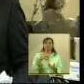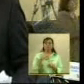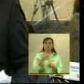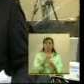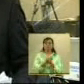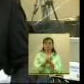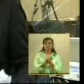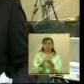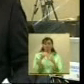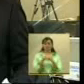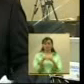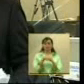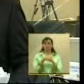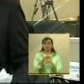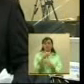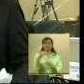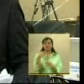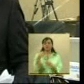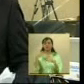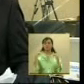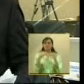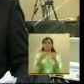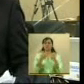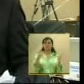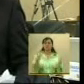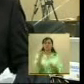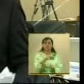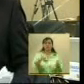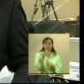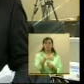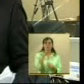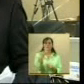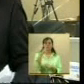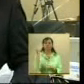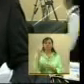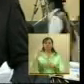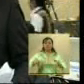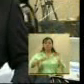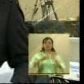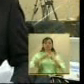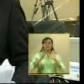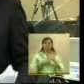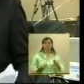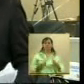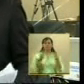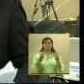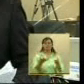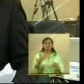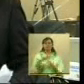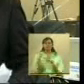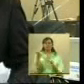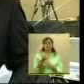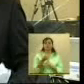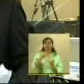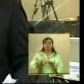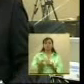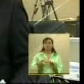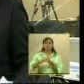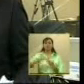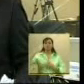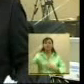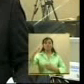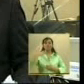mencionadas sentencias, hecho que además de la libertad le devolvía todos sus derechos que reglamentariamente le otorgaba la situación de miembros de la FAE en